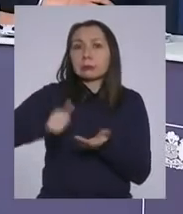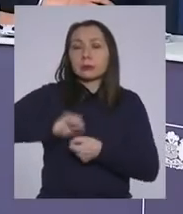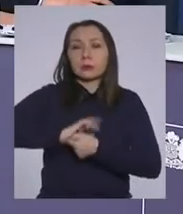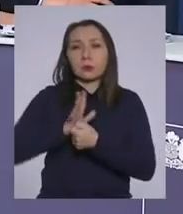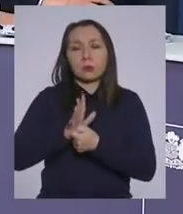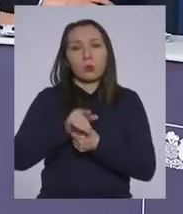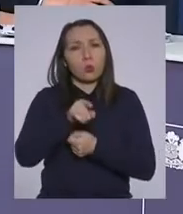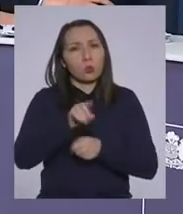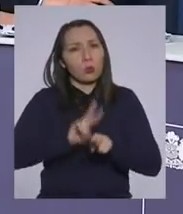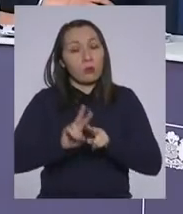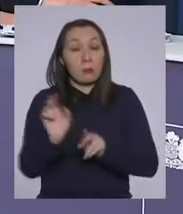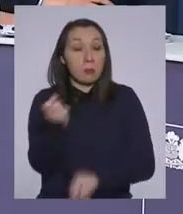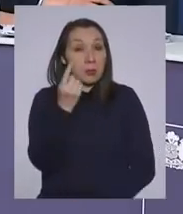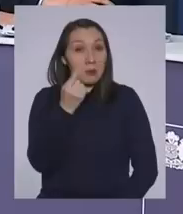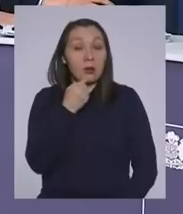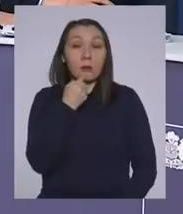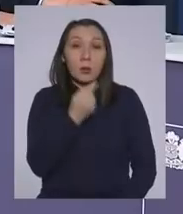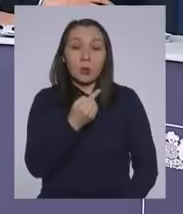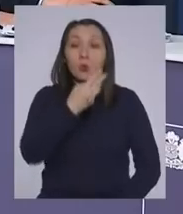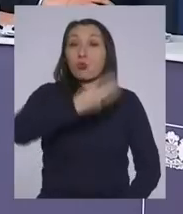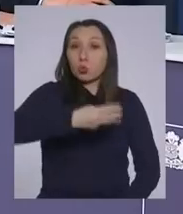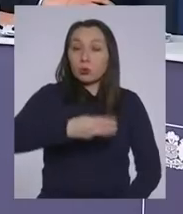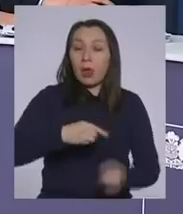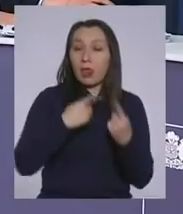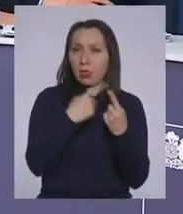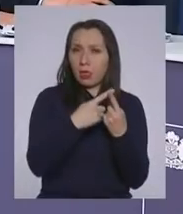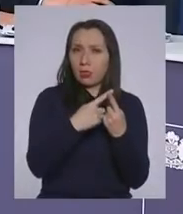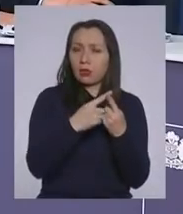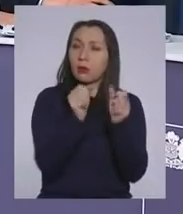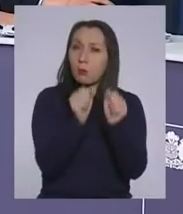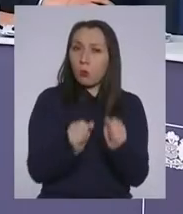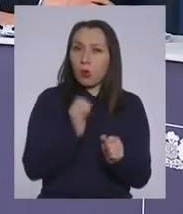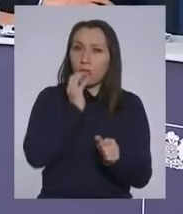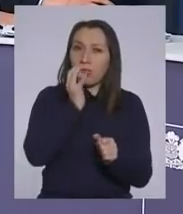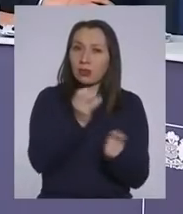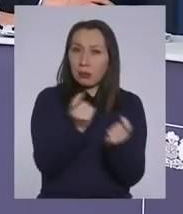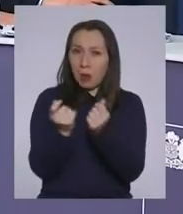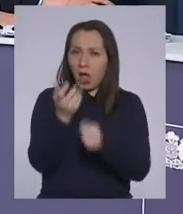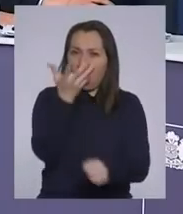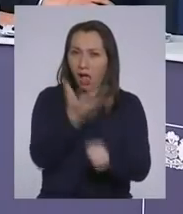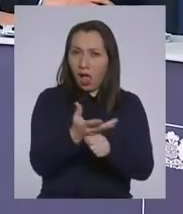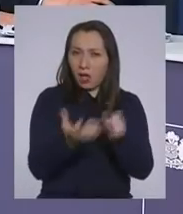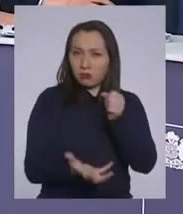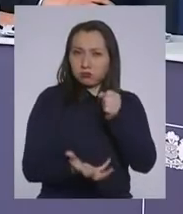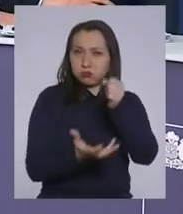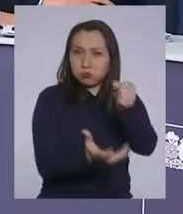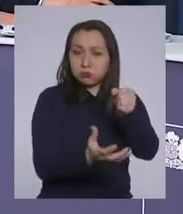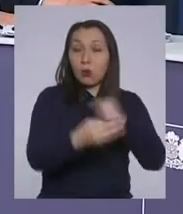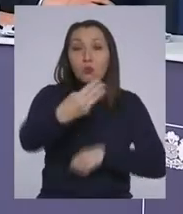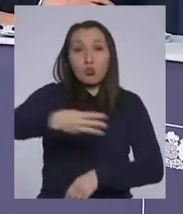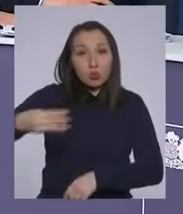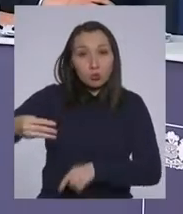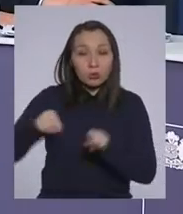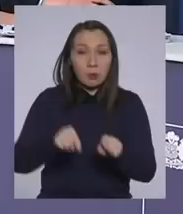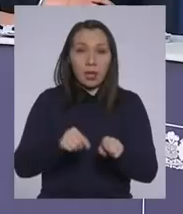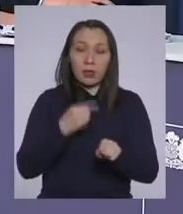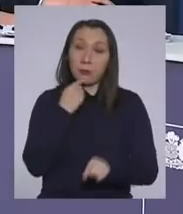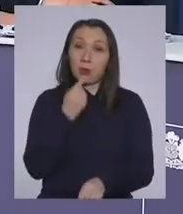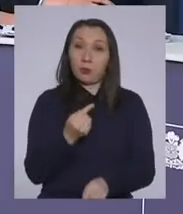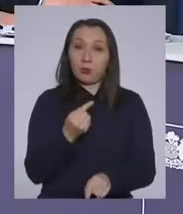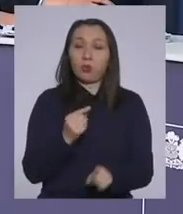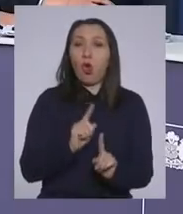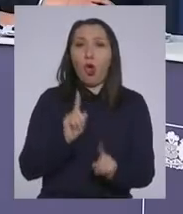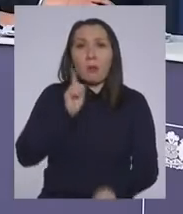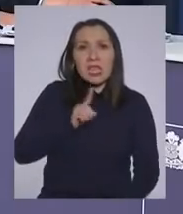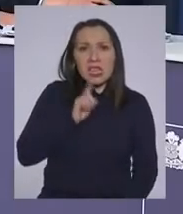¿Van a tomar algo? Primero, por el tema de los municipios, ¿están en condiciones de decir que la plata está? Es decir, no, los municipios no es